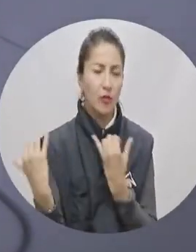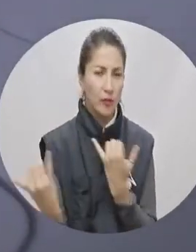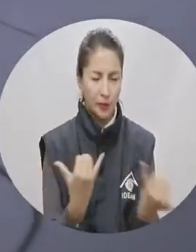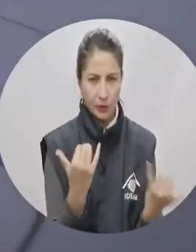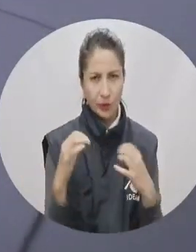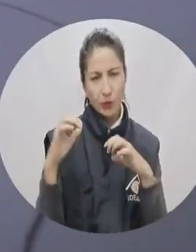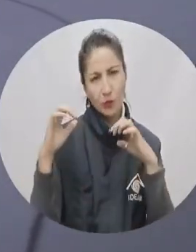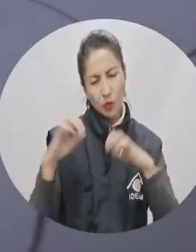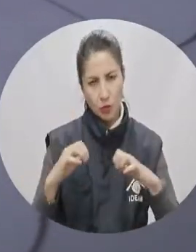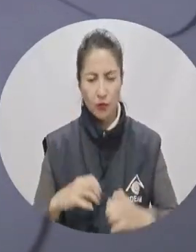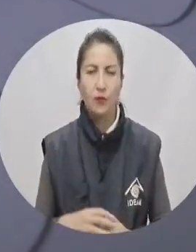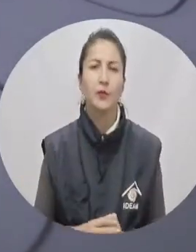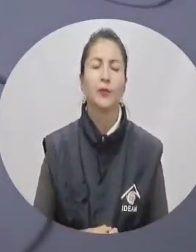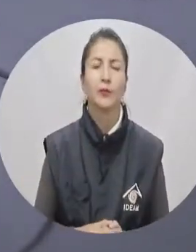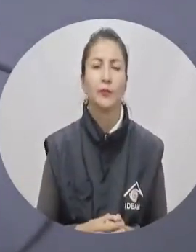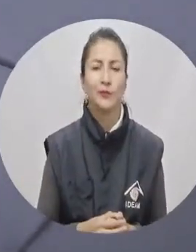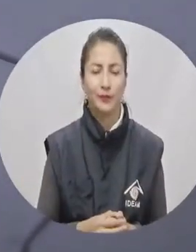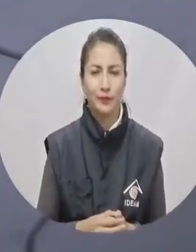ciudad.